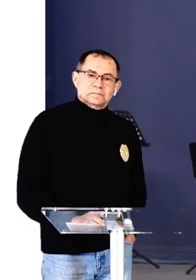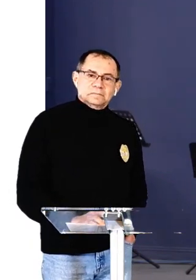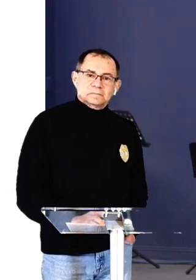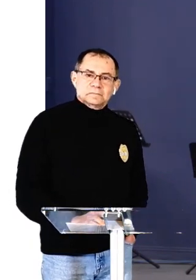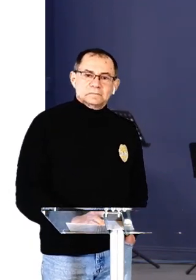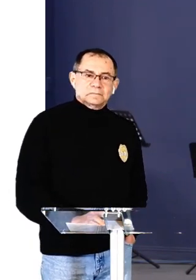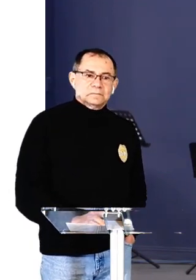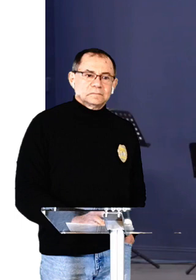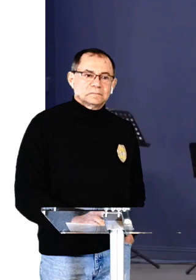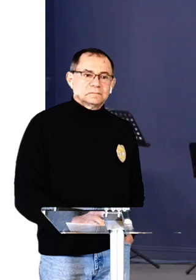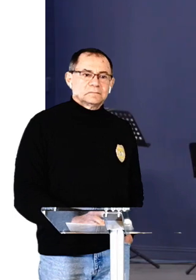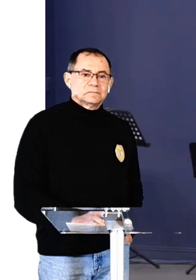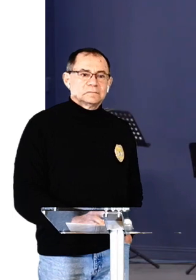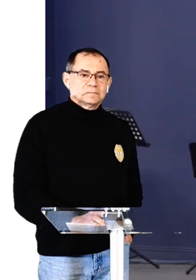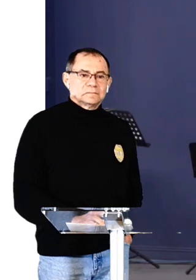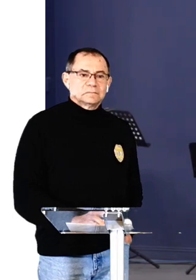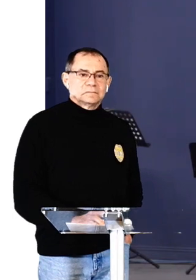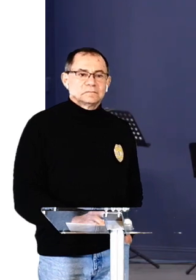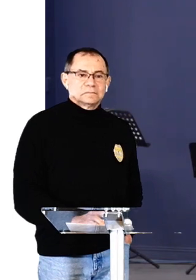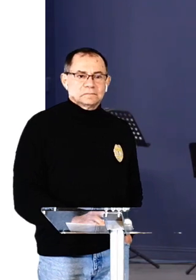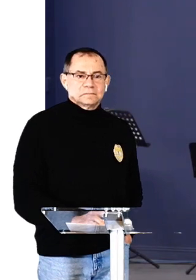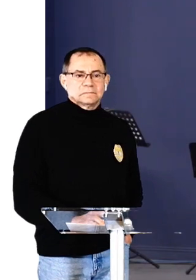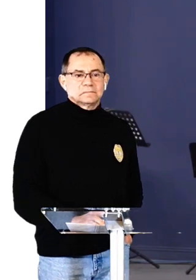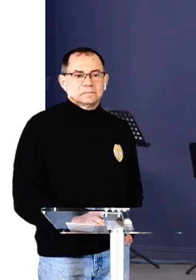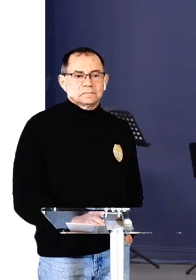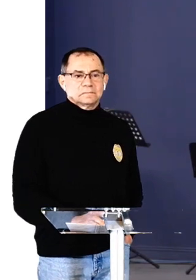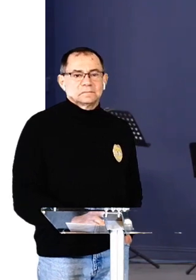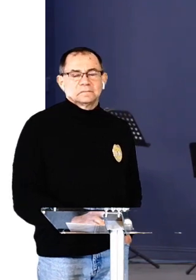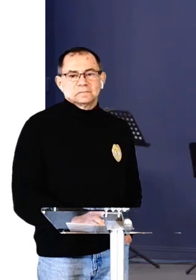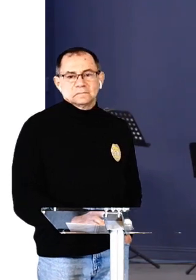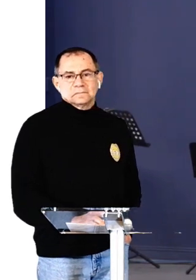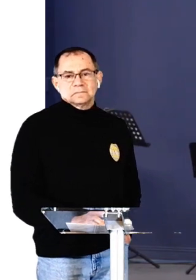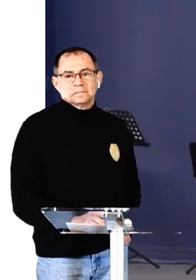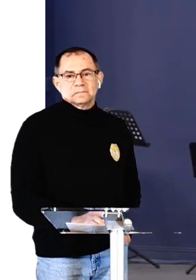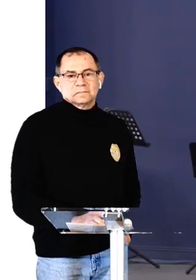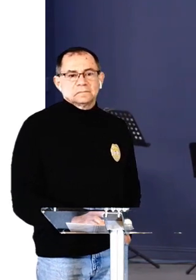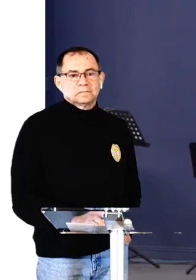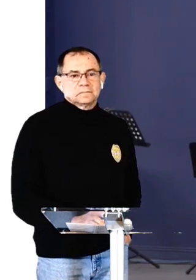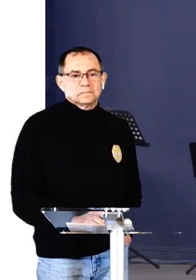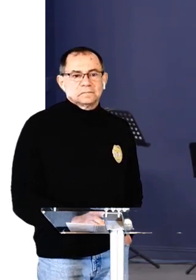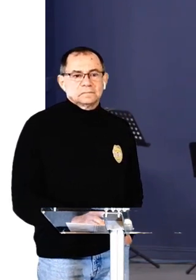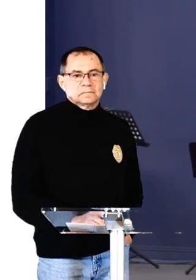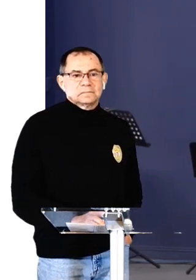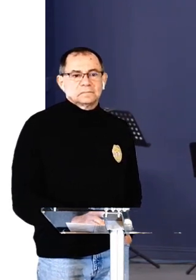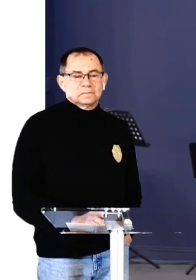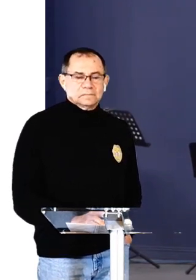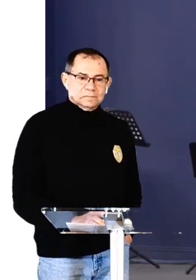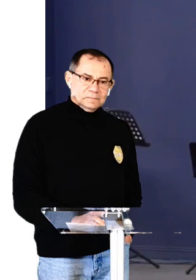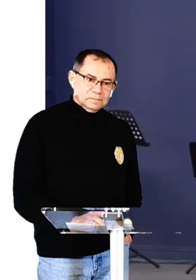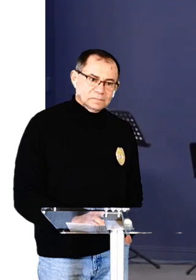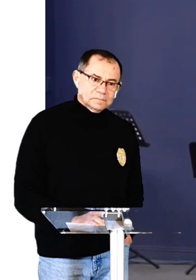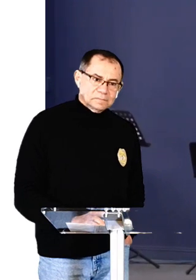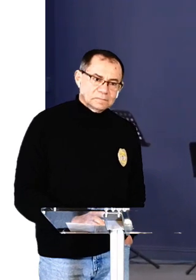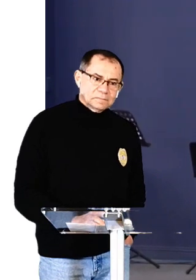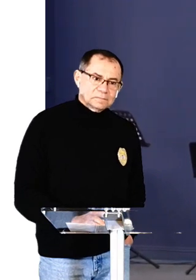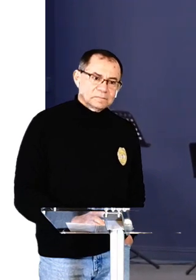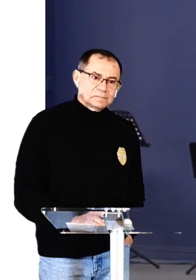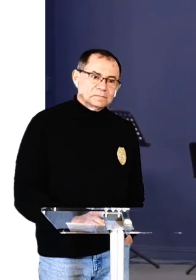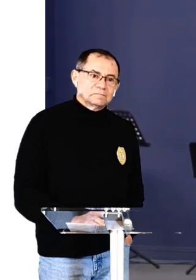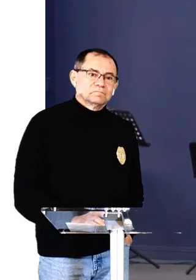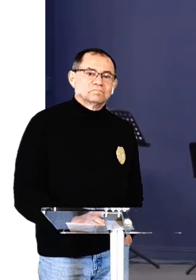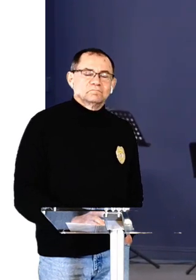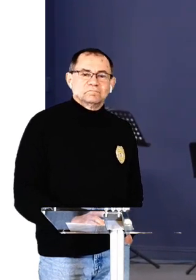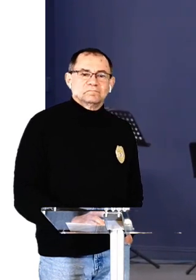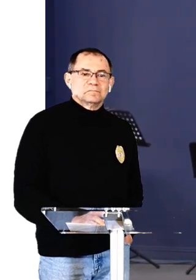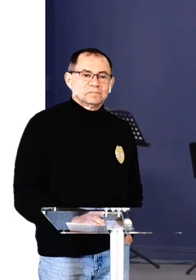hermano, esto no es de Dios, porque Dios no nos ha dado espíritu de cobardía, Dios